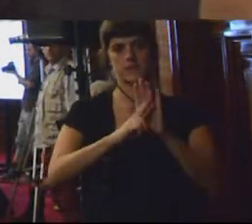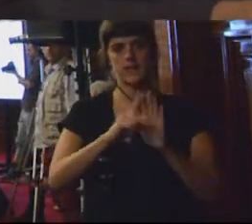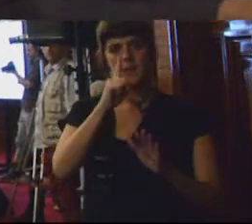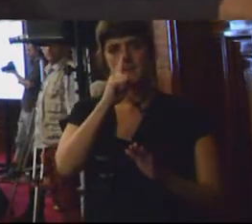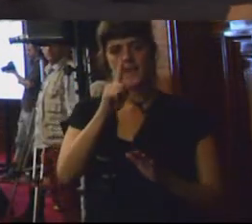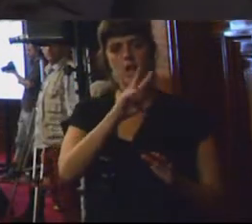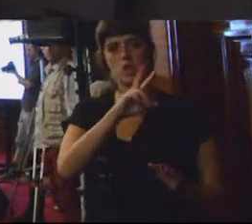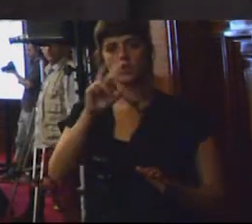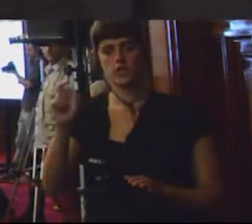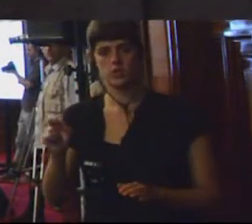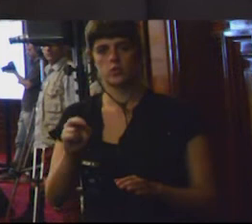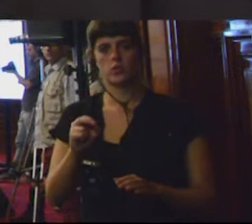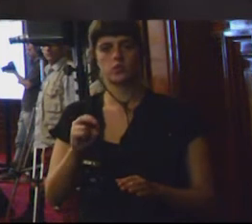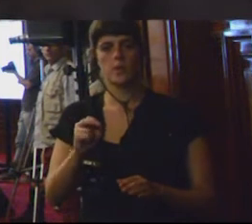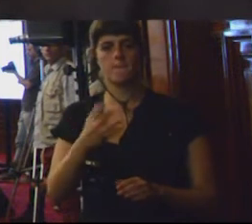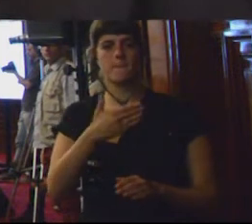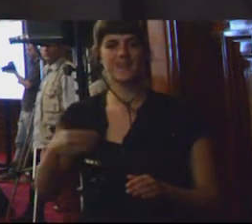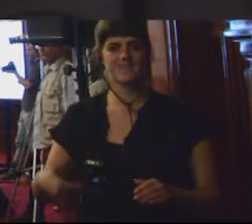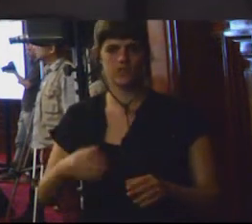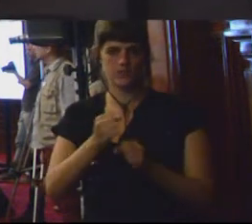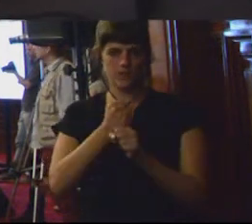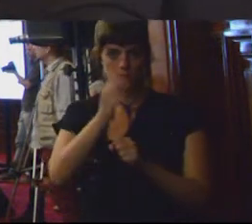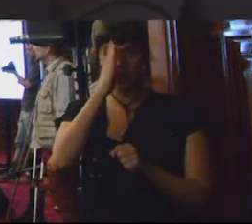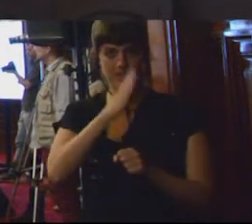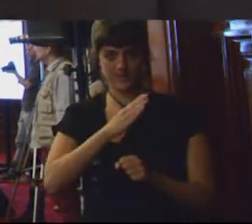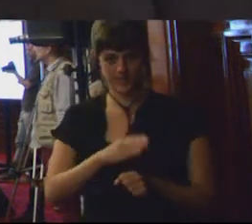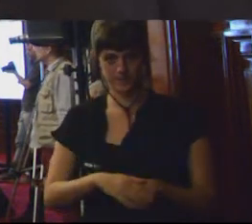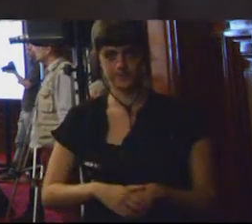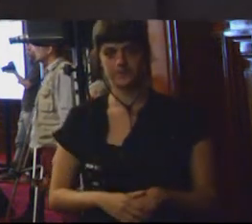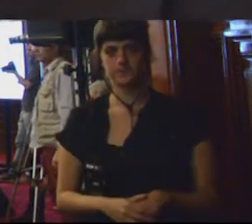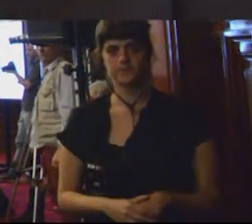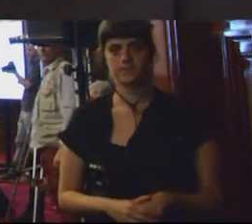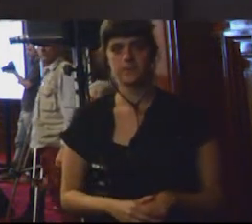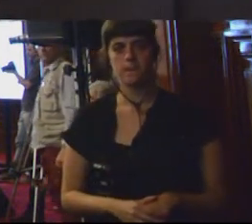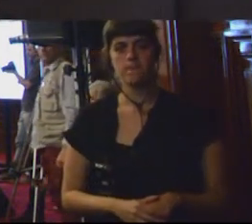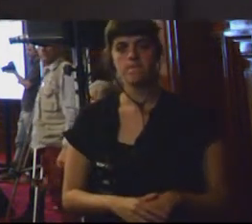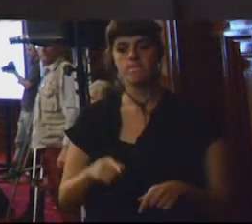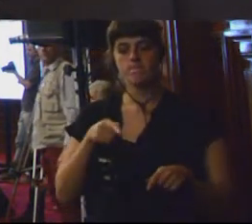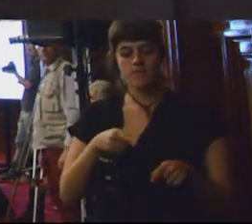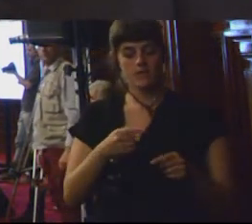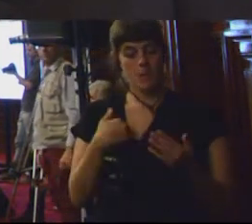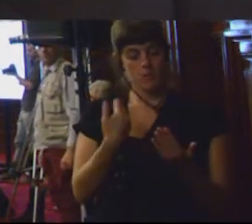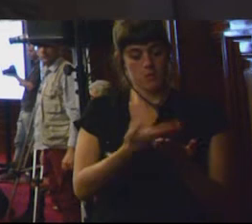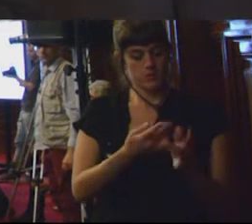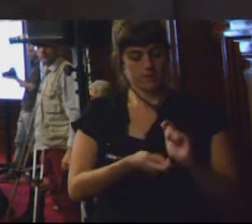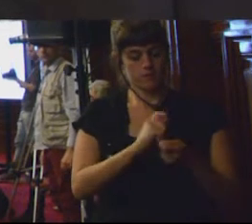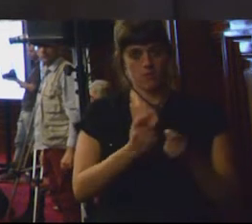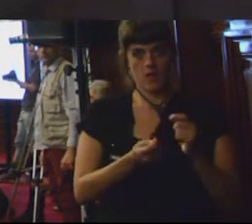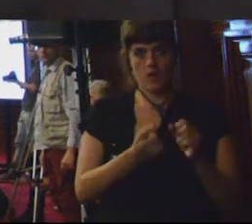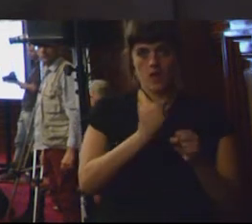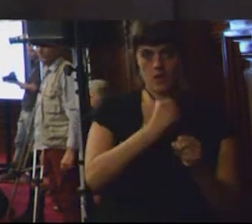1.200 magistrados de trabajo en Brasil. Desde la tramitación de la propuesta como reforma laboral,